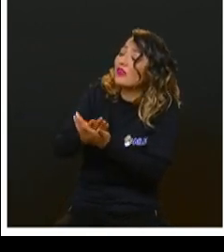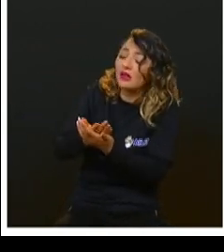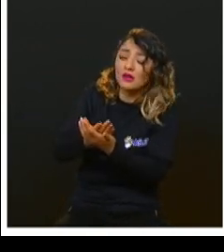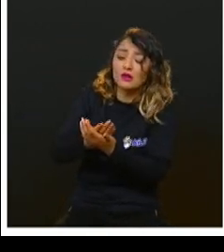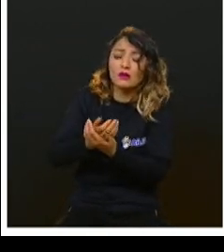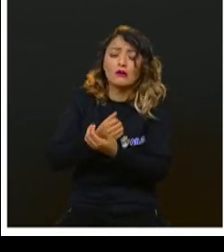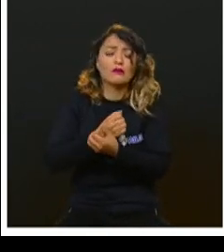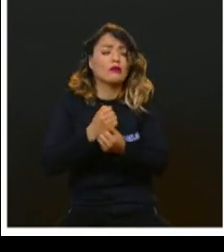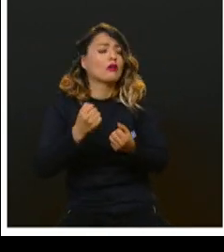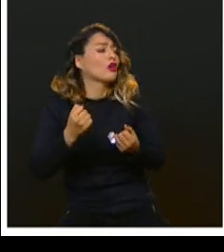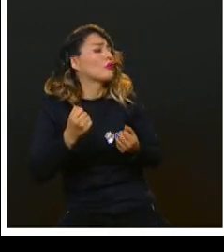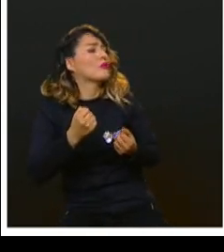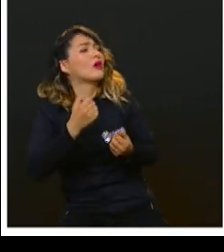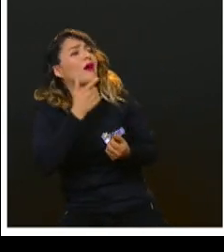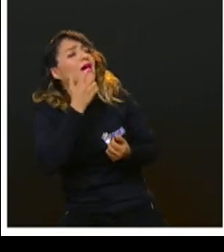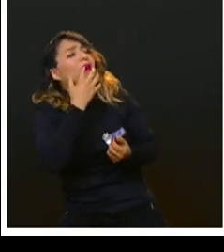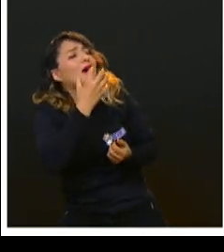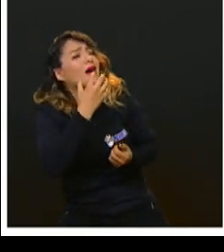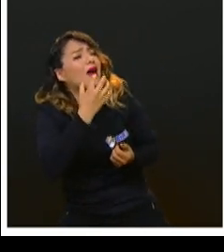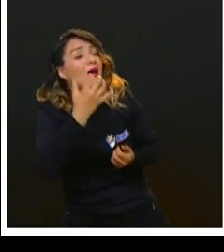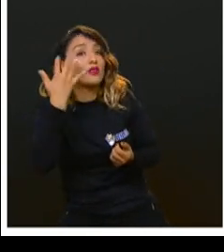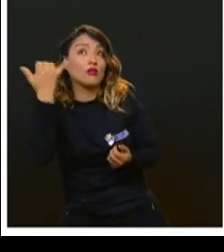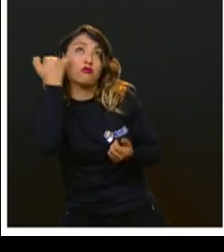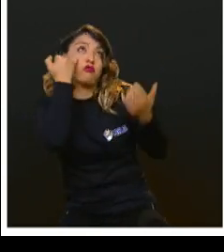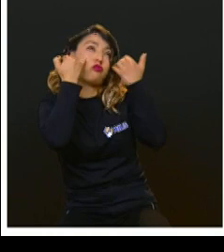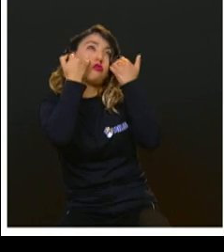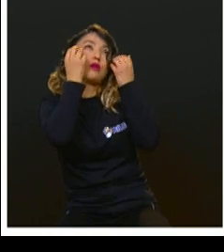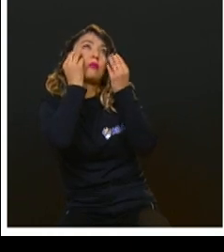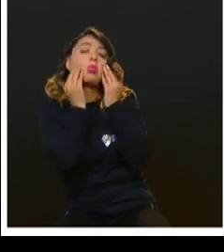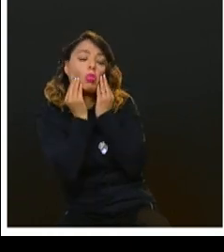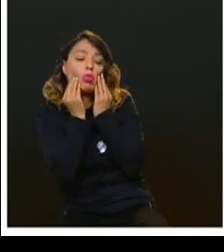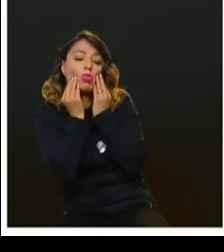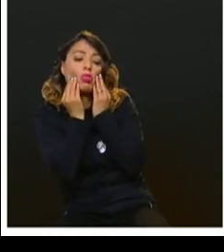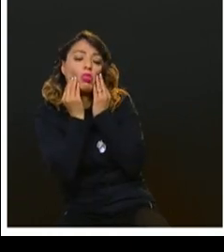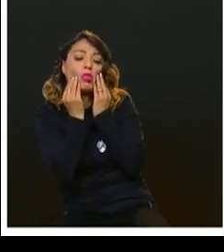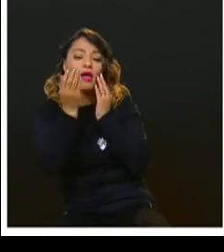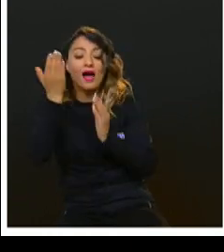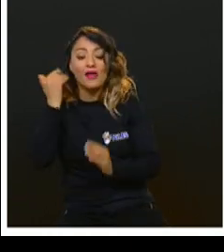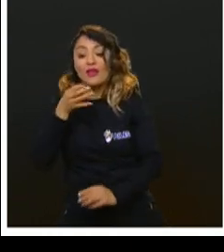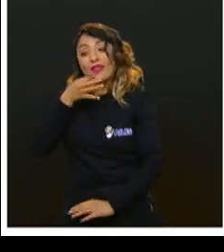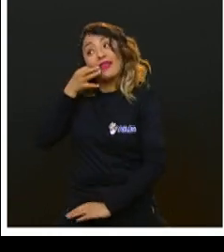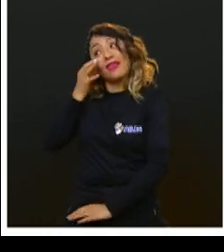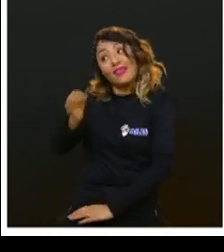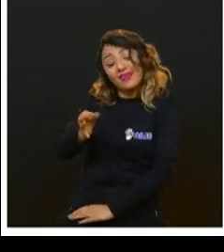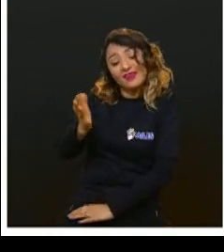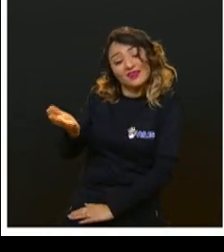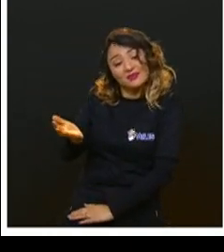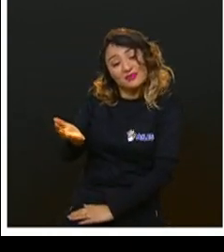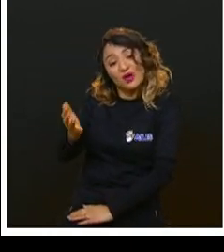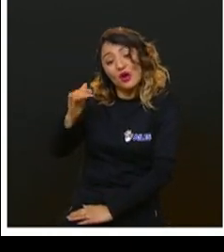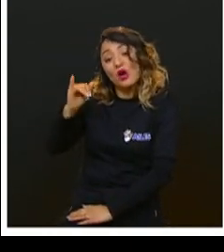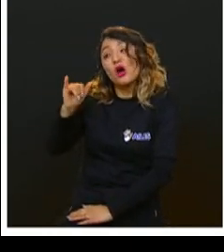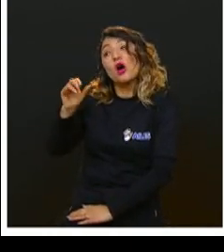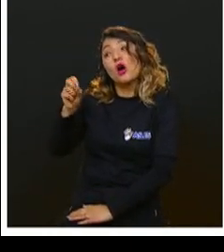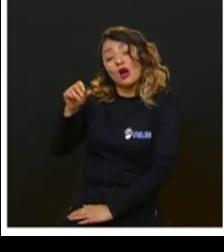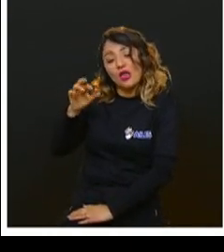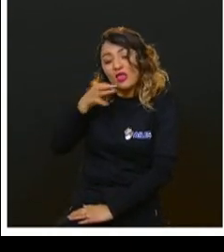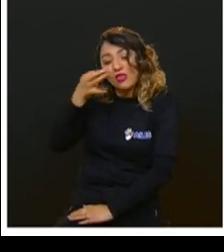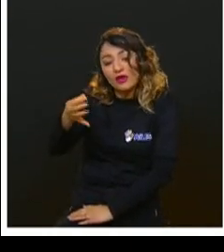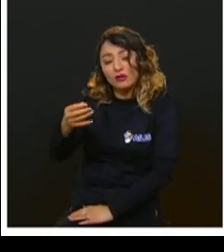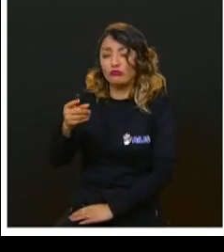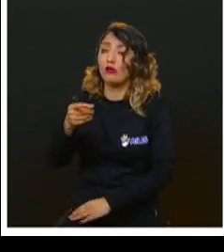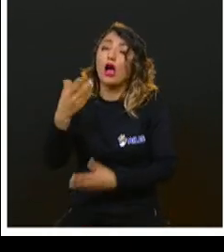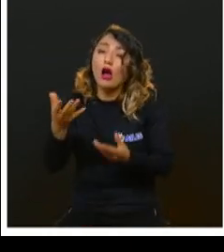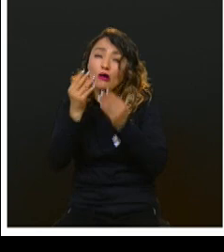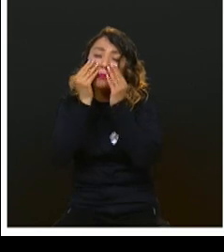Se me cae el voto. Yo te lo advertí, Francisco Javier, te lo dije. Buena, Jorge. Tanta cuestión que te pusiste en la